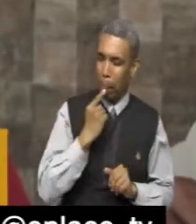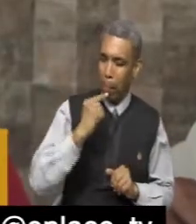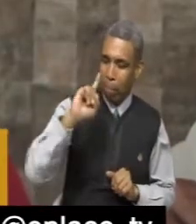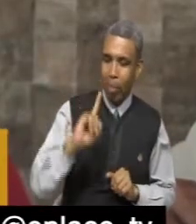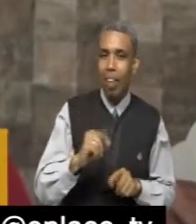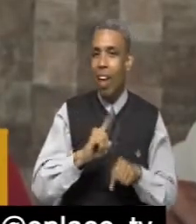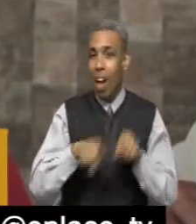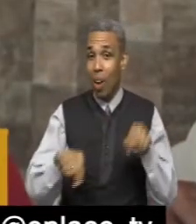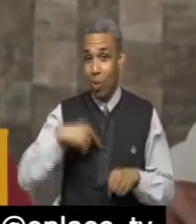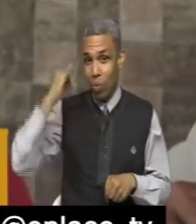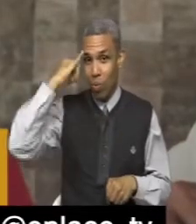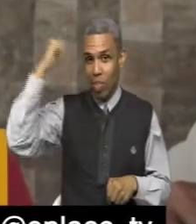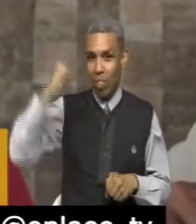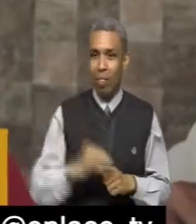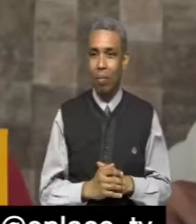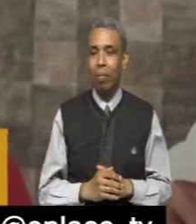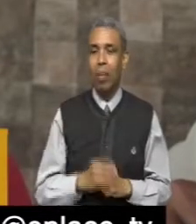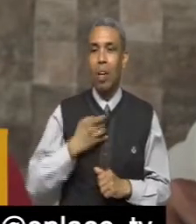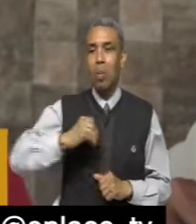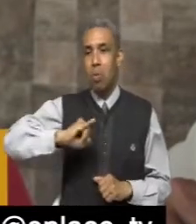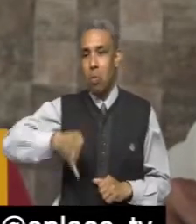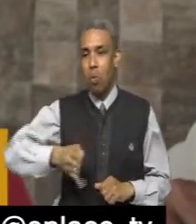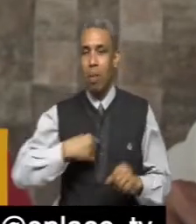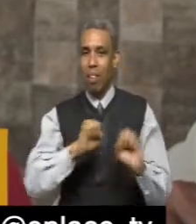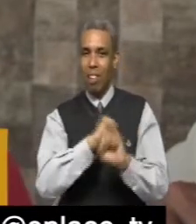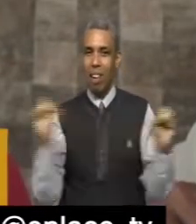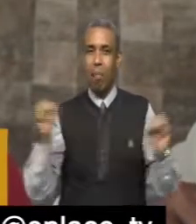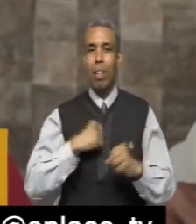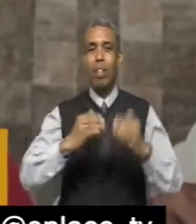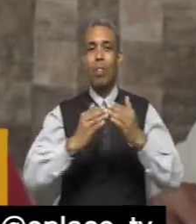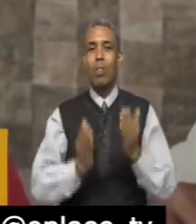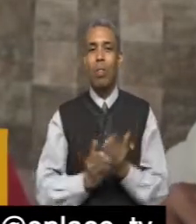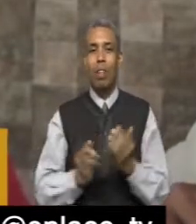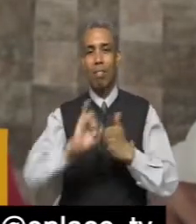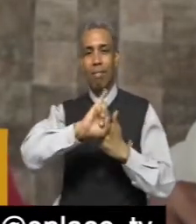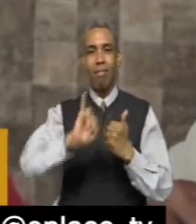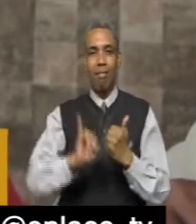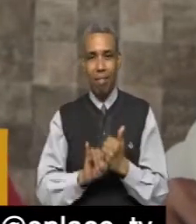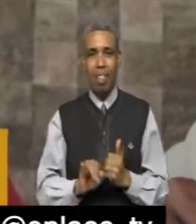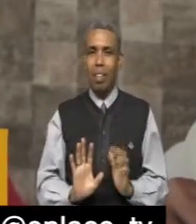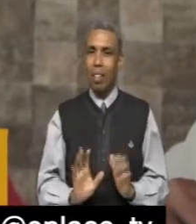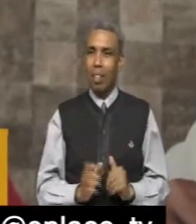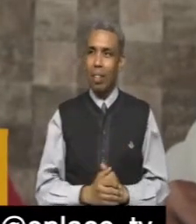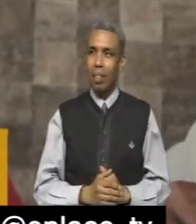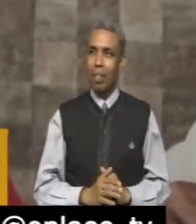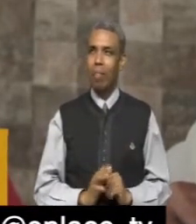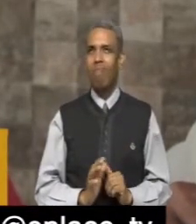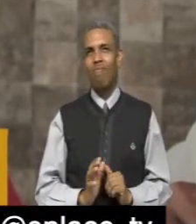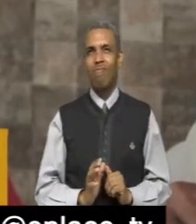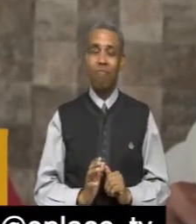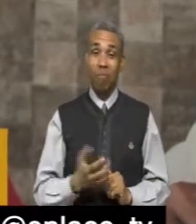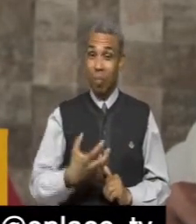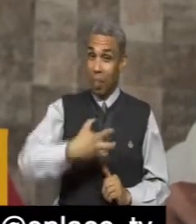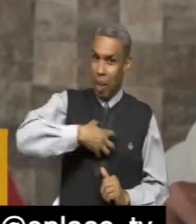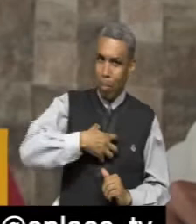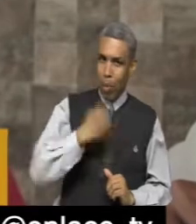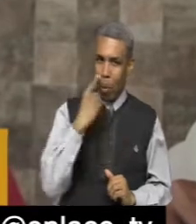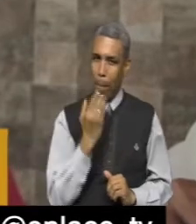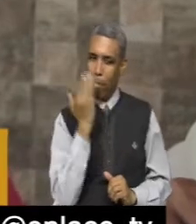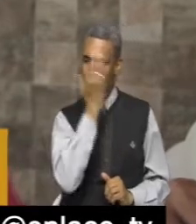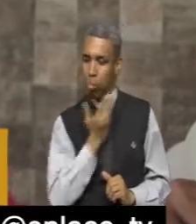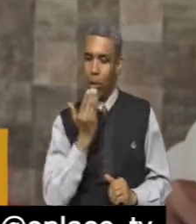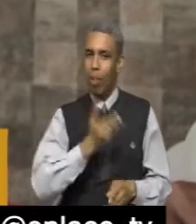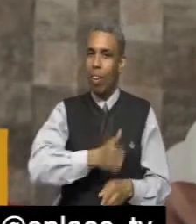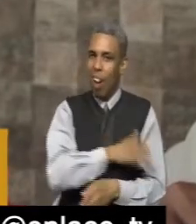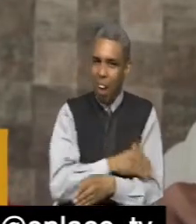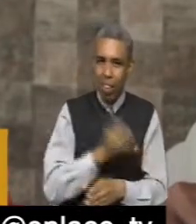el día en la jornada de la mañana, los estudiantes del industrial van a tener un fogueo en donde colocarán a prueba todo lo que aprenden en